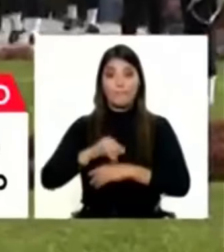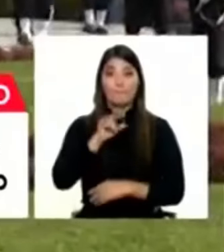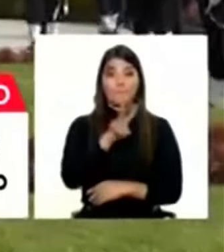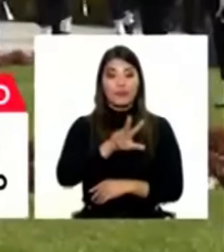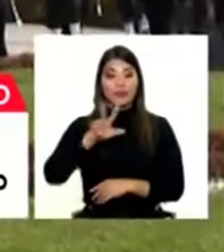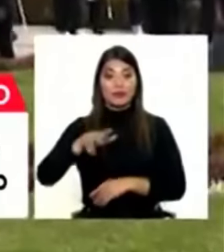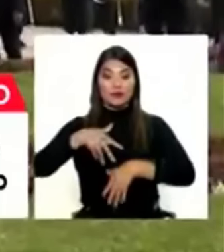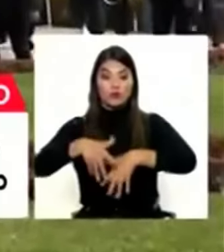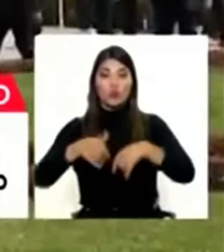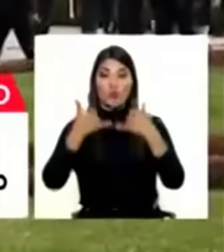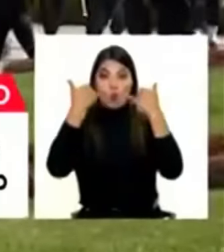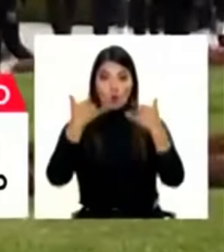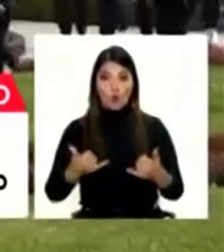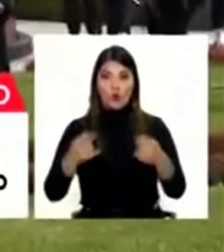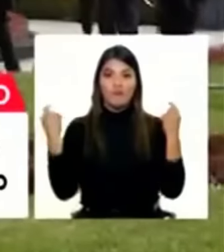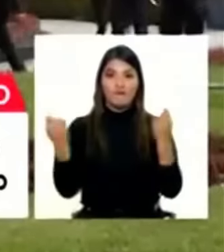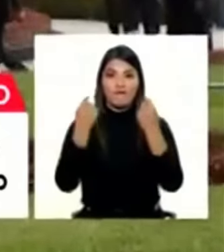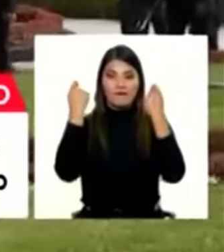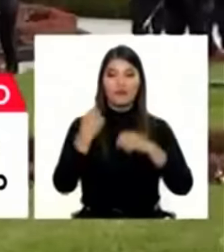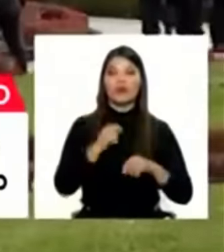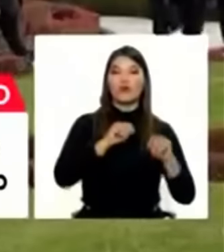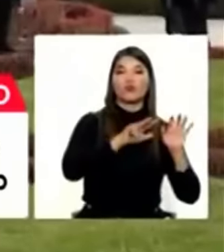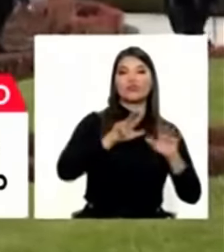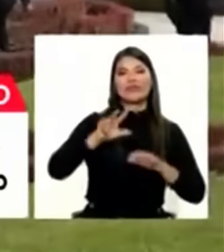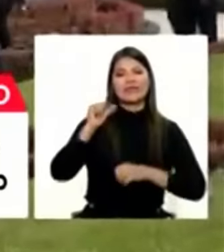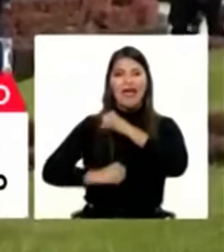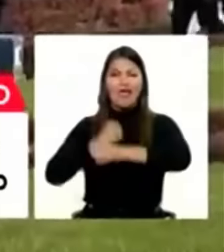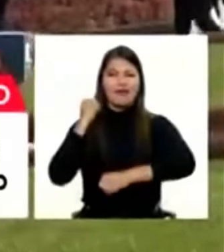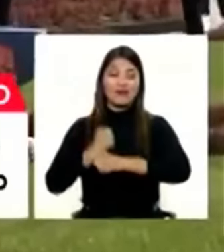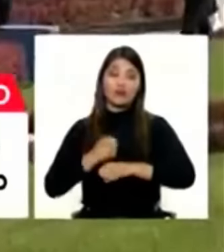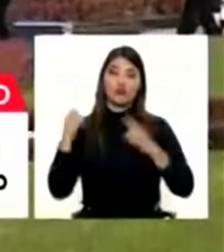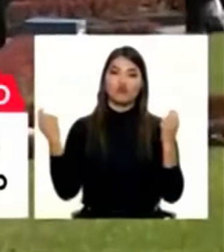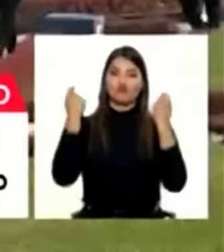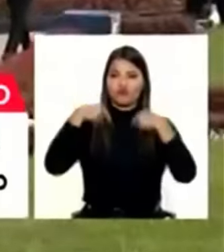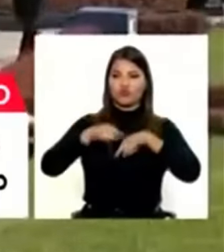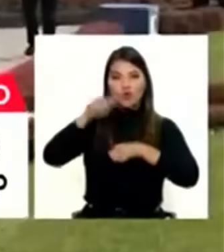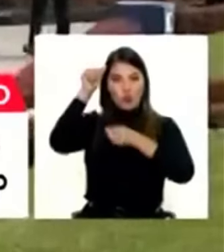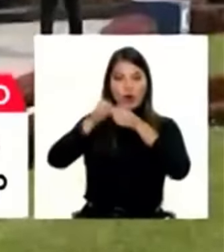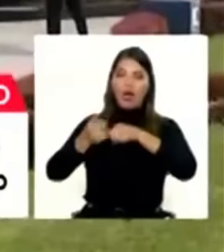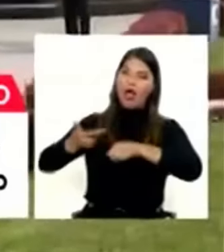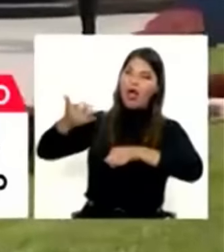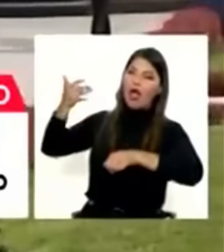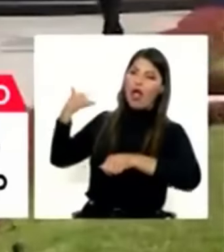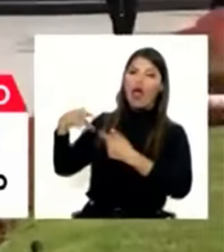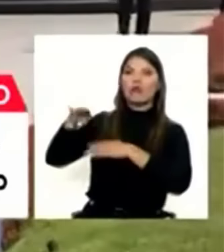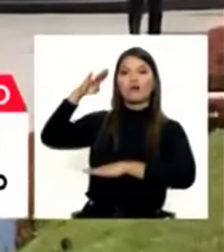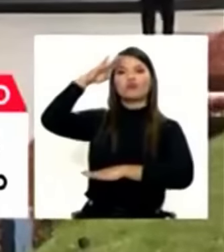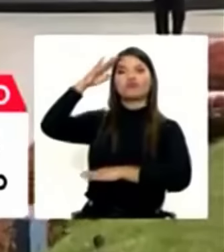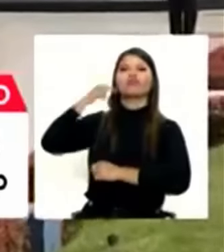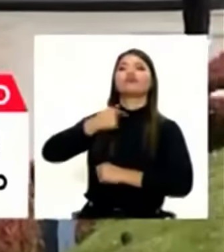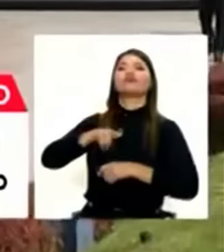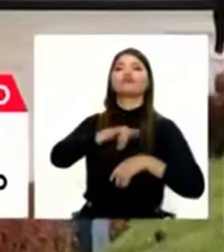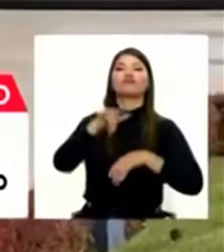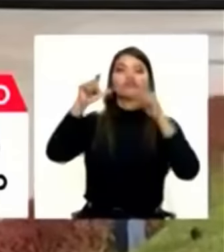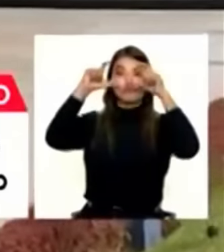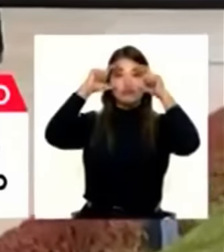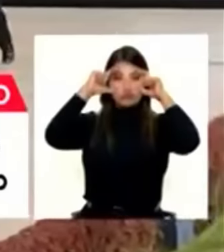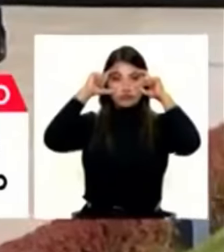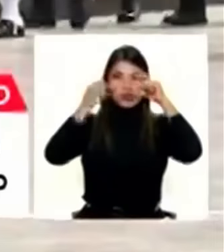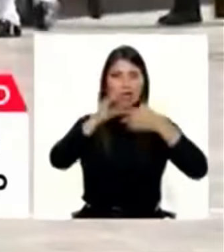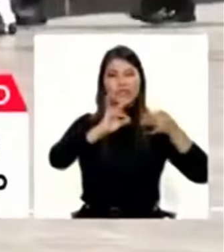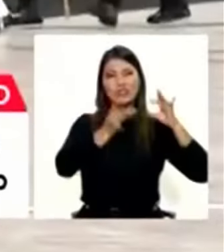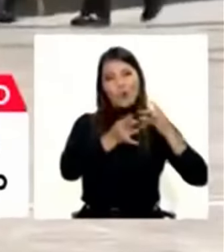se celebra el 83º aniversario de la inmolación del capitán FAB José Abelardo Quiñones y